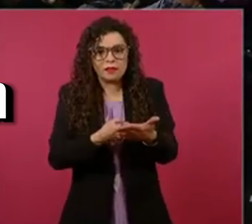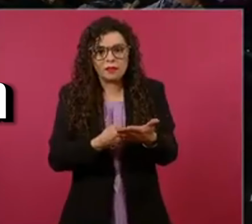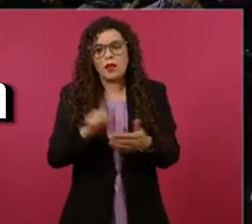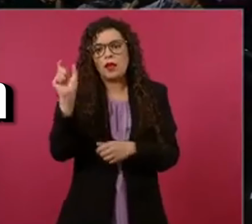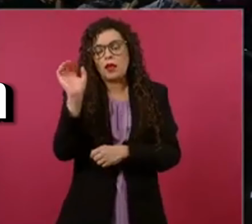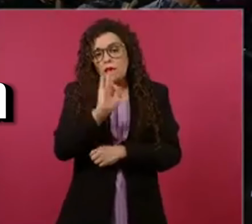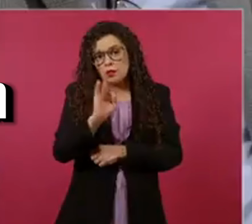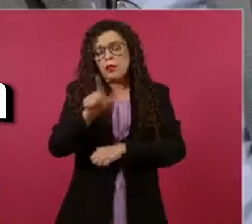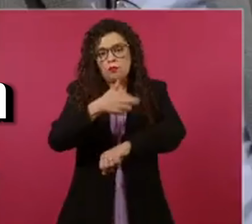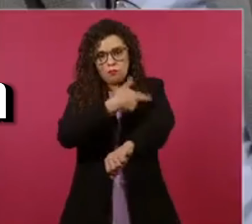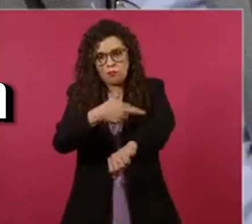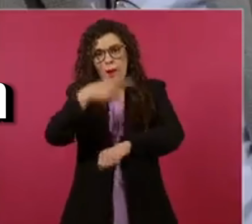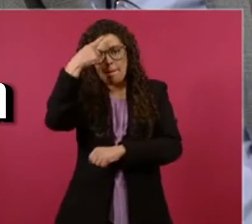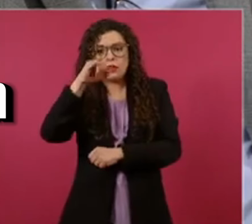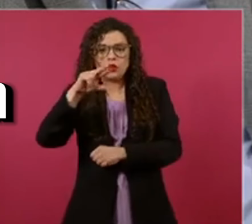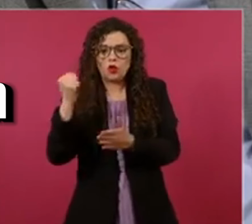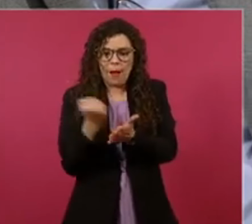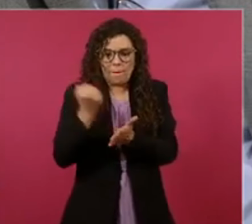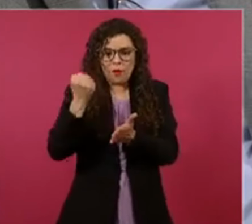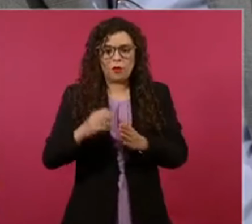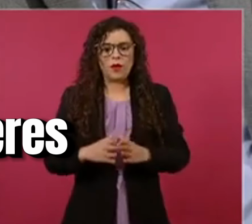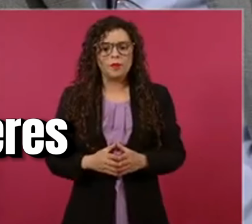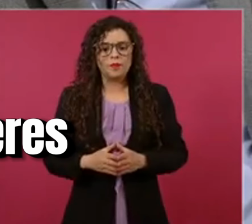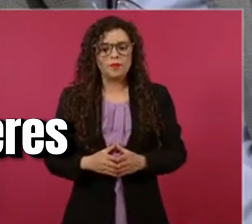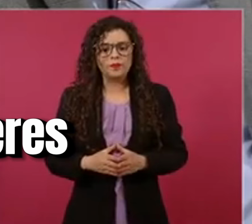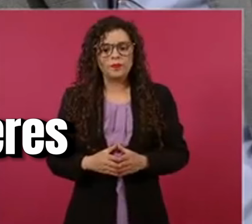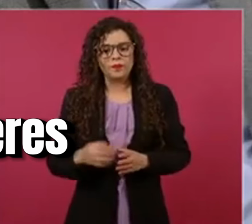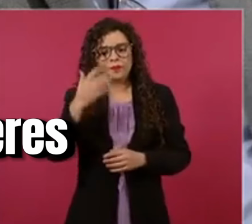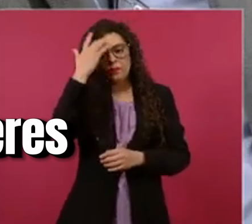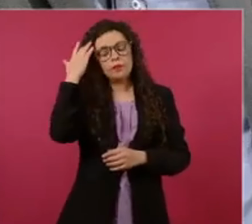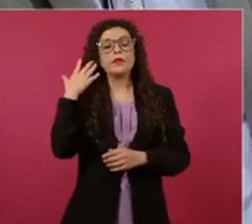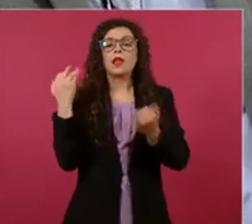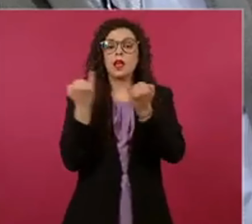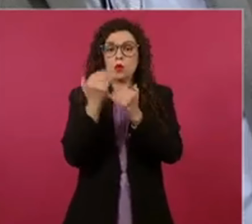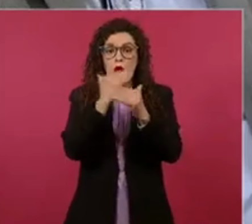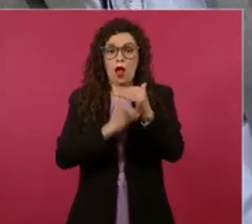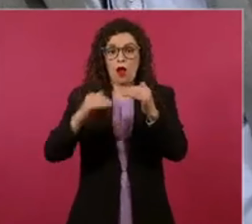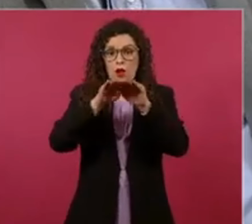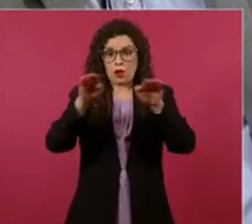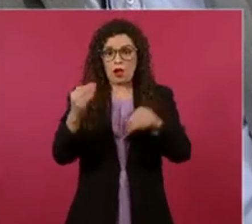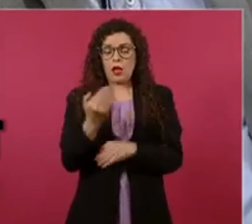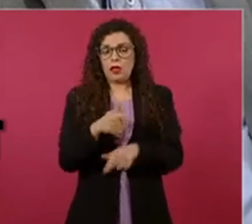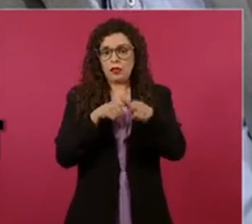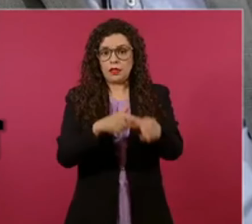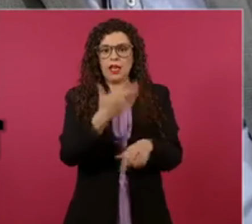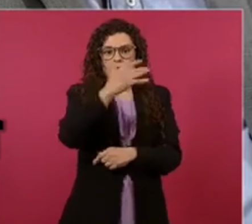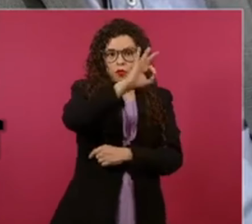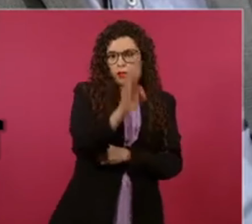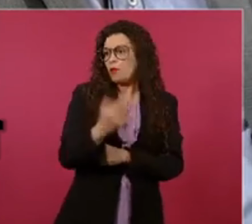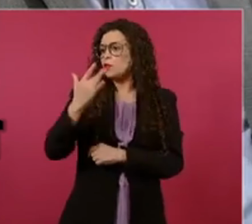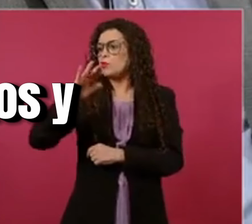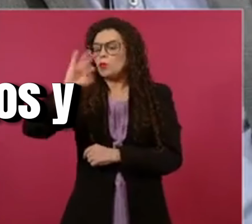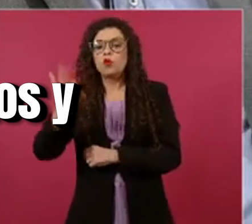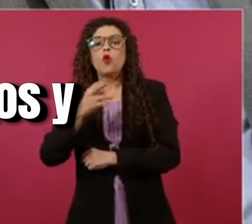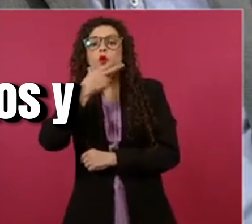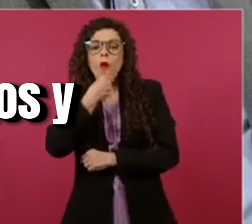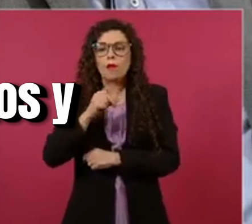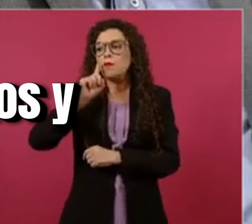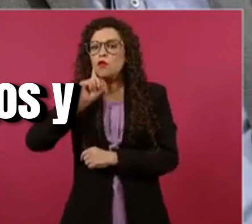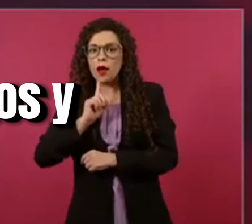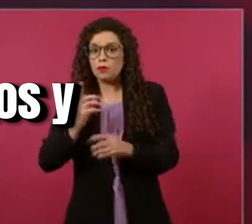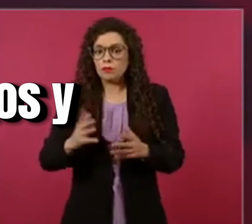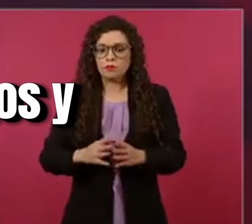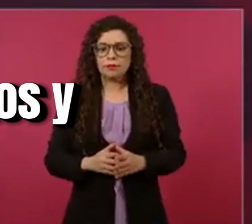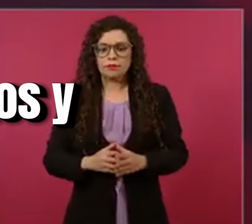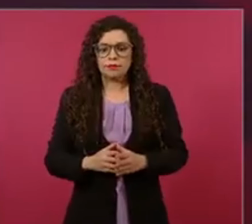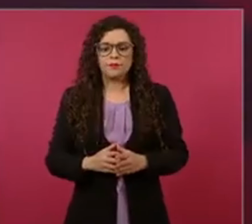el presidente López Obrador hizo un gabinete paritario, la mitad de hombres, la mitad de mujeres. ¿Aquí cómo estaría conformado? ¿Habría más presencia de la mujer este gabinete?